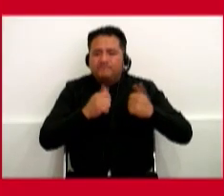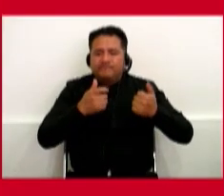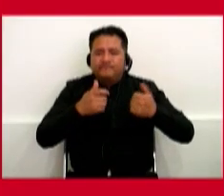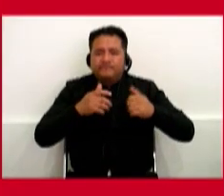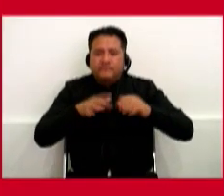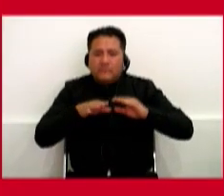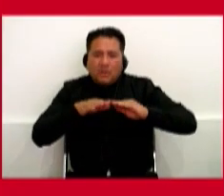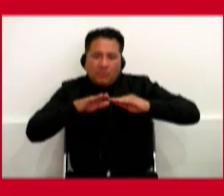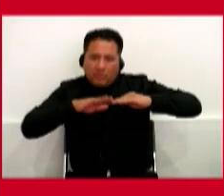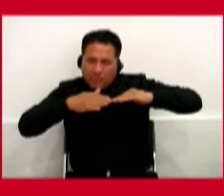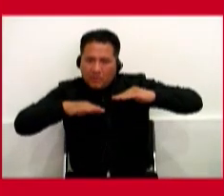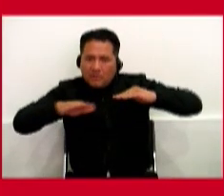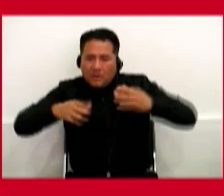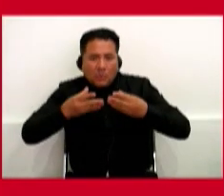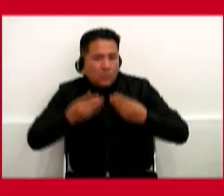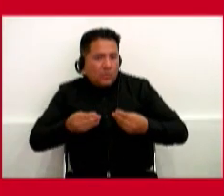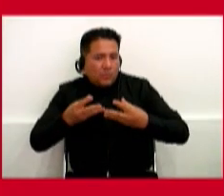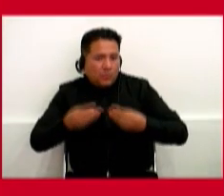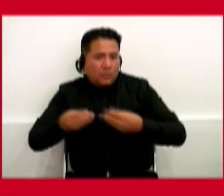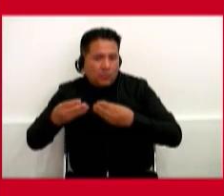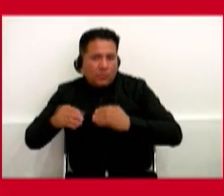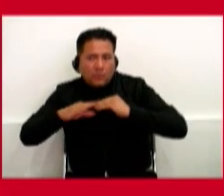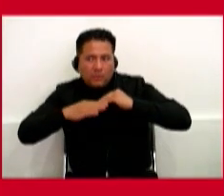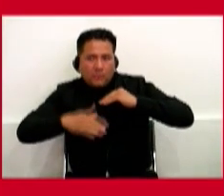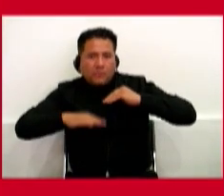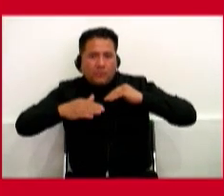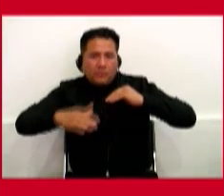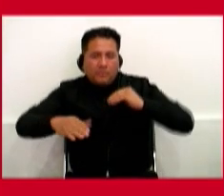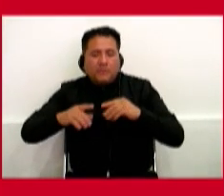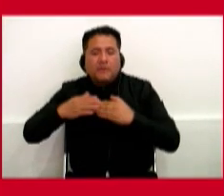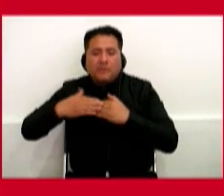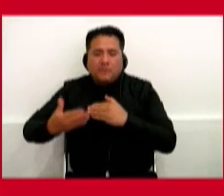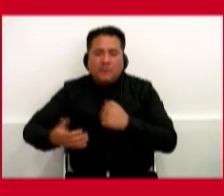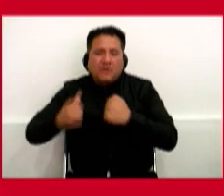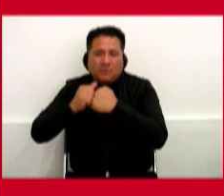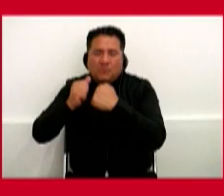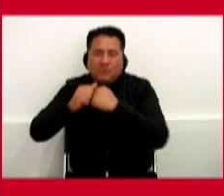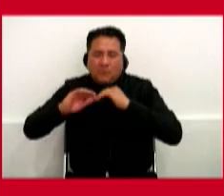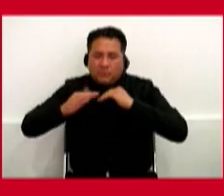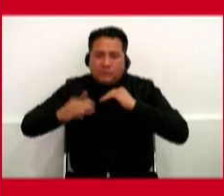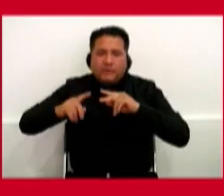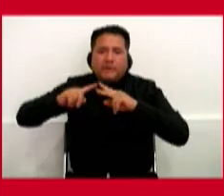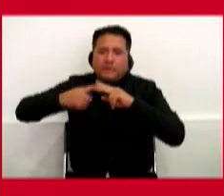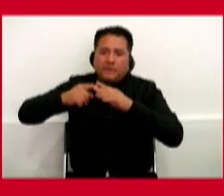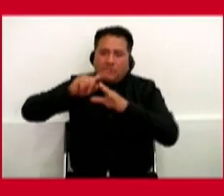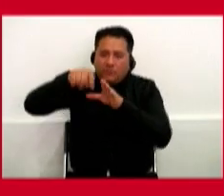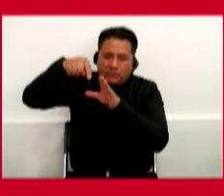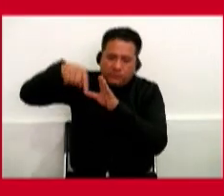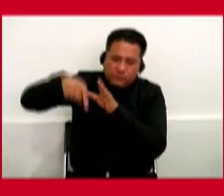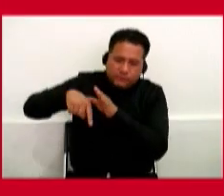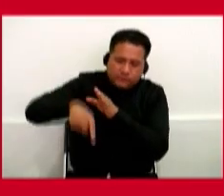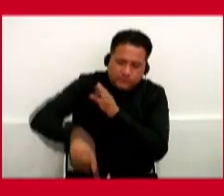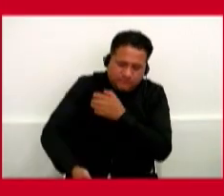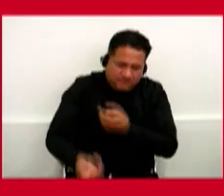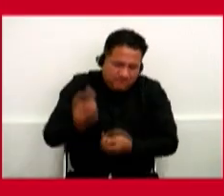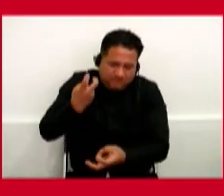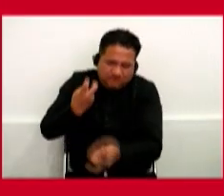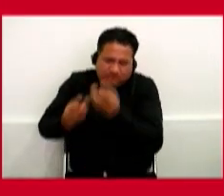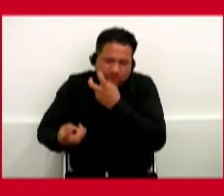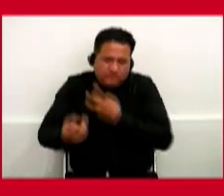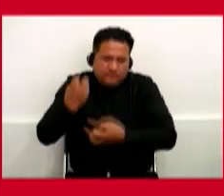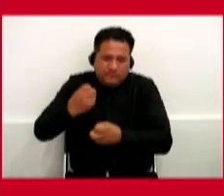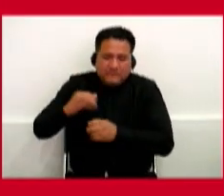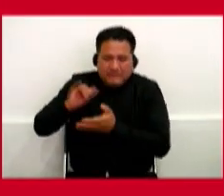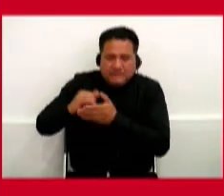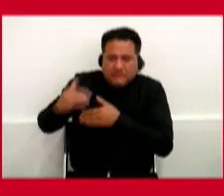Posteriormente actualizamos a las propiedades plásticas y empezamos nuestro proceso de excavación por etapas, en el cual en cada proceso, en